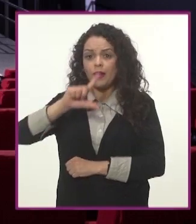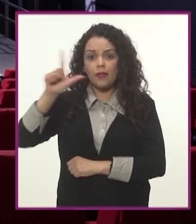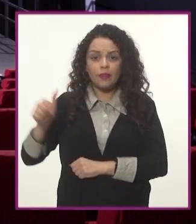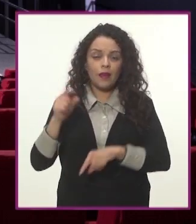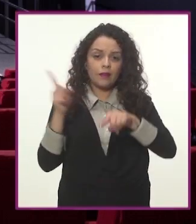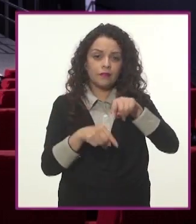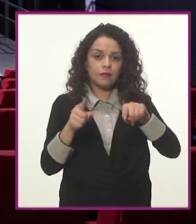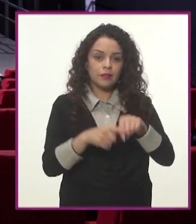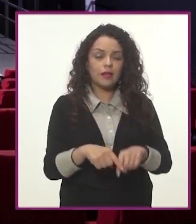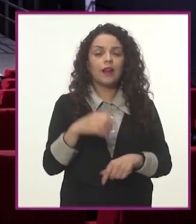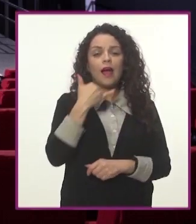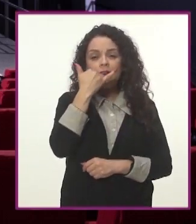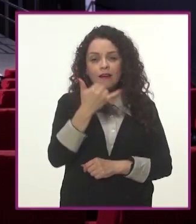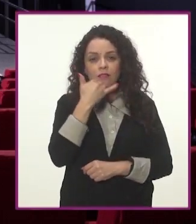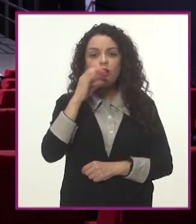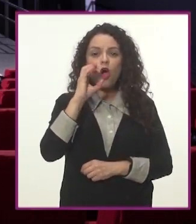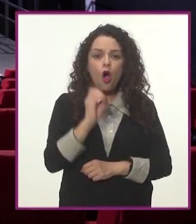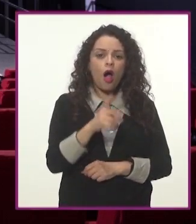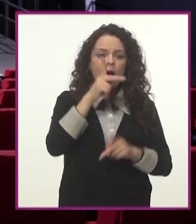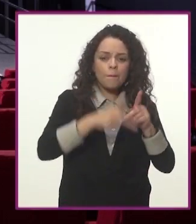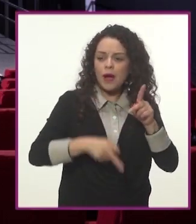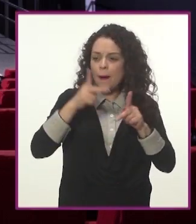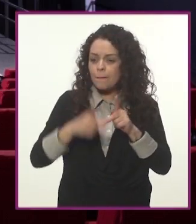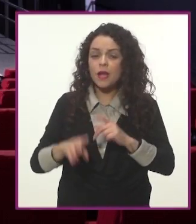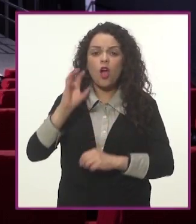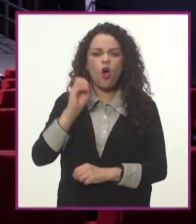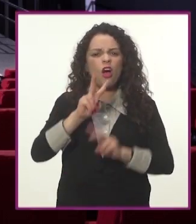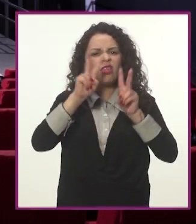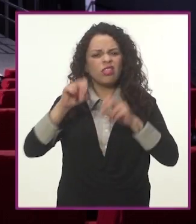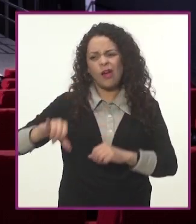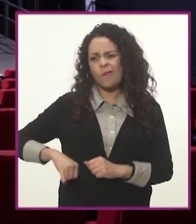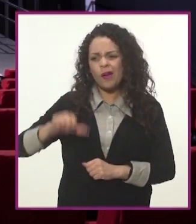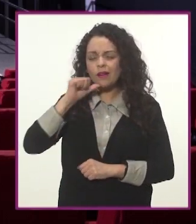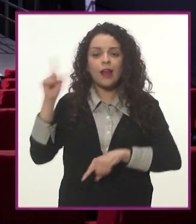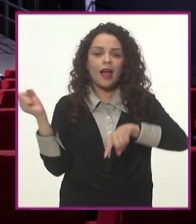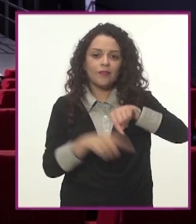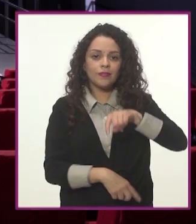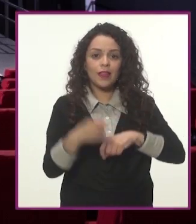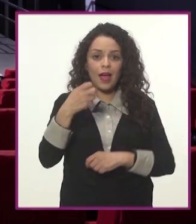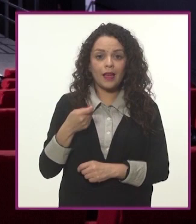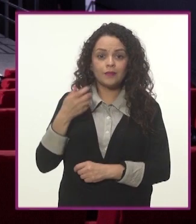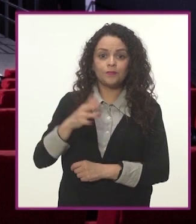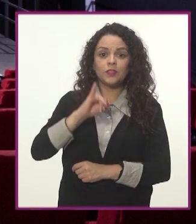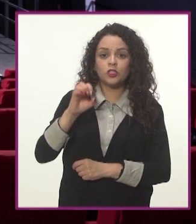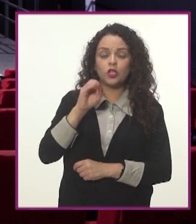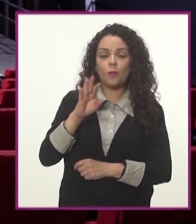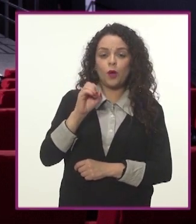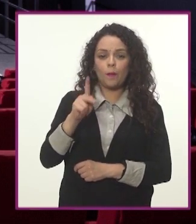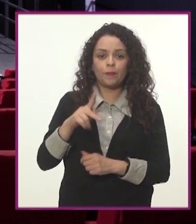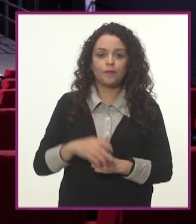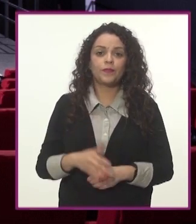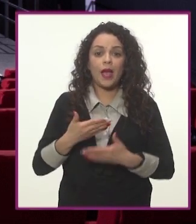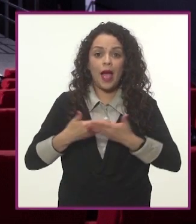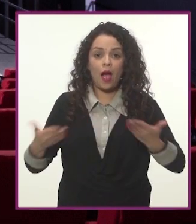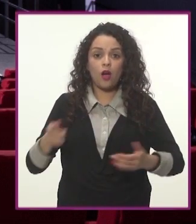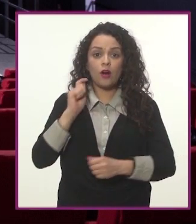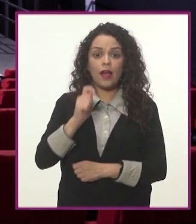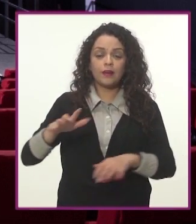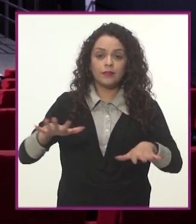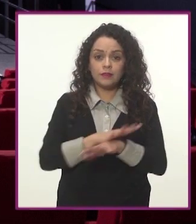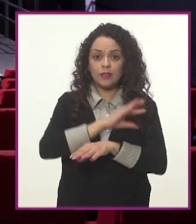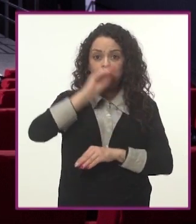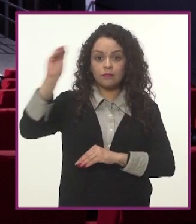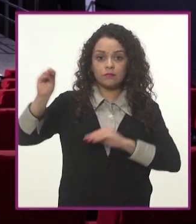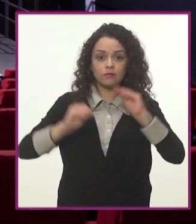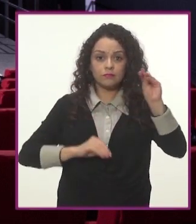los errores o lo que no es interesante. Eso es un jump cut. En este caso, se pasa de un plano a otro que tiene